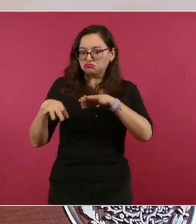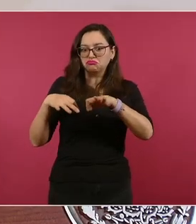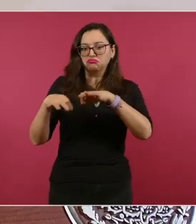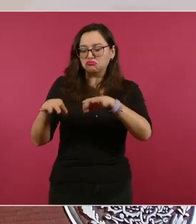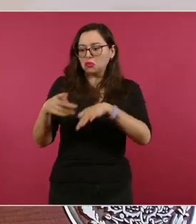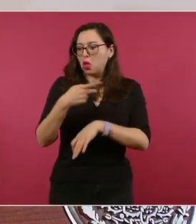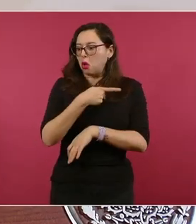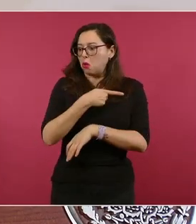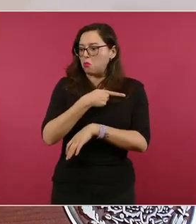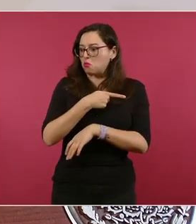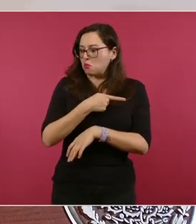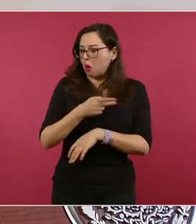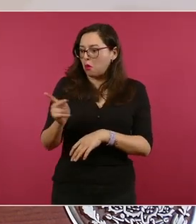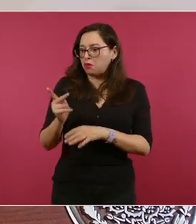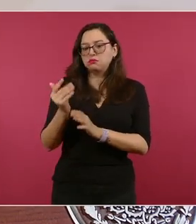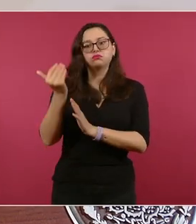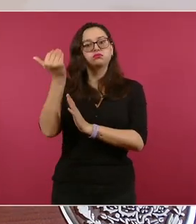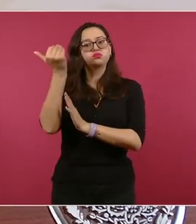en